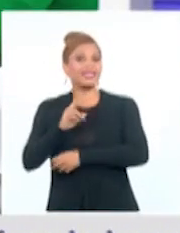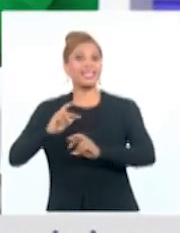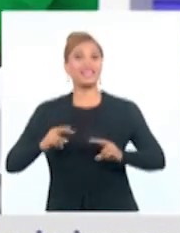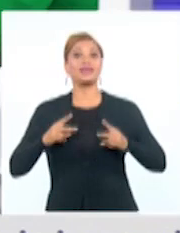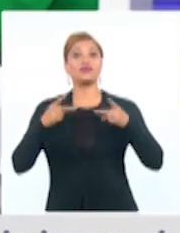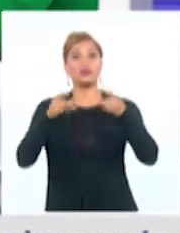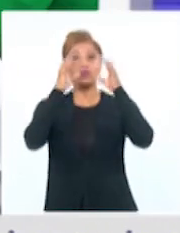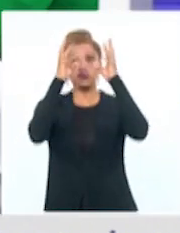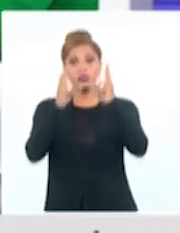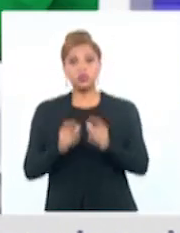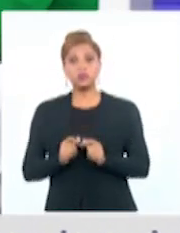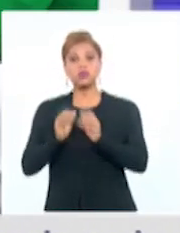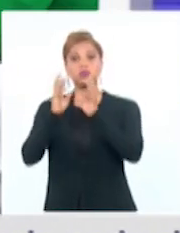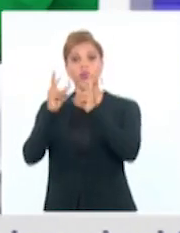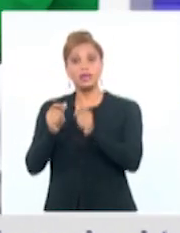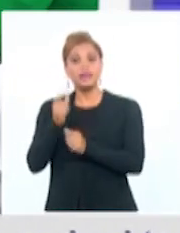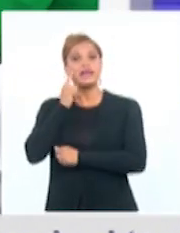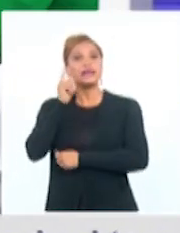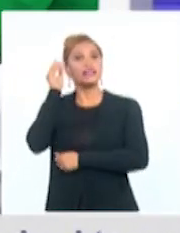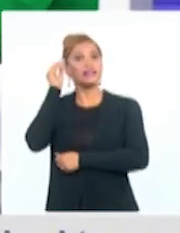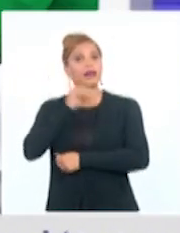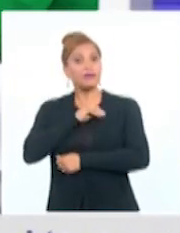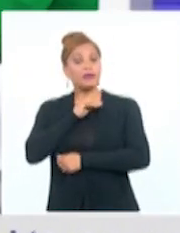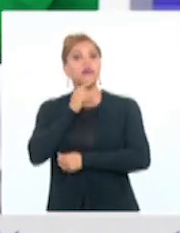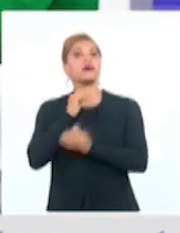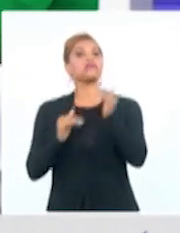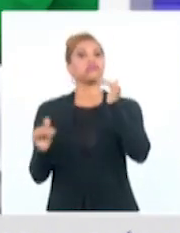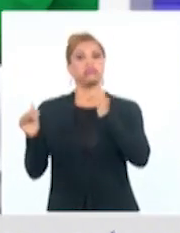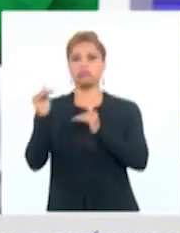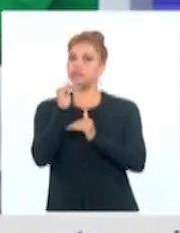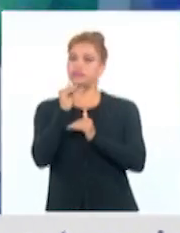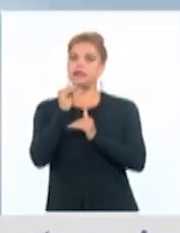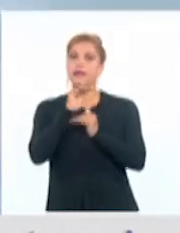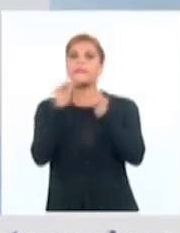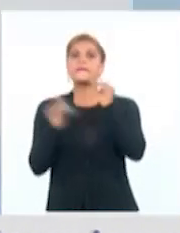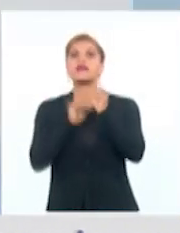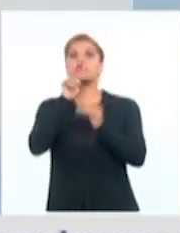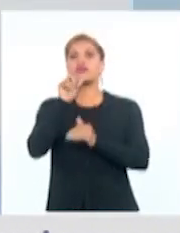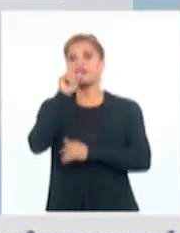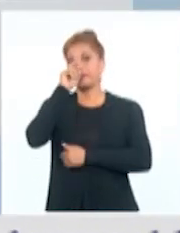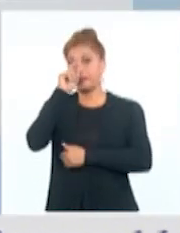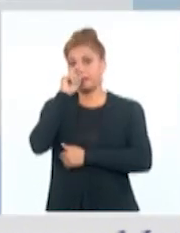que nosotros consideramos que es elevado, de menores de 20 años de edad,